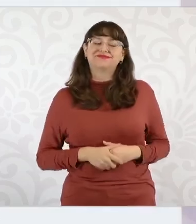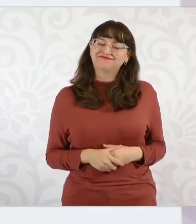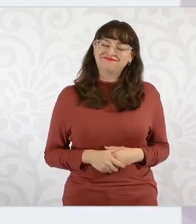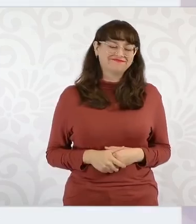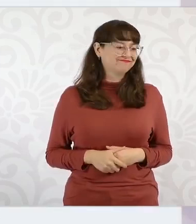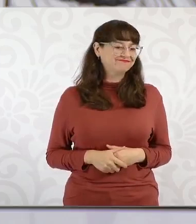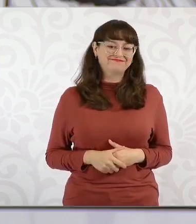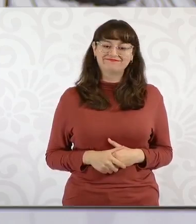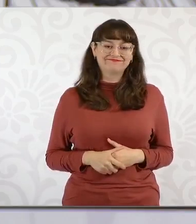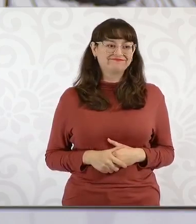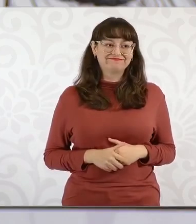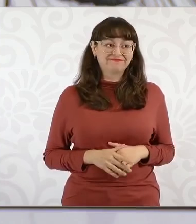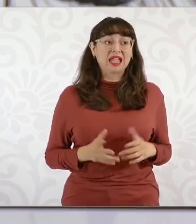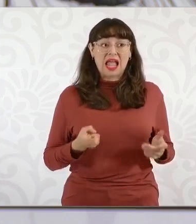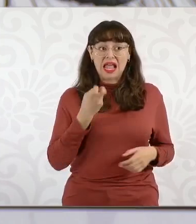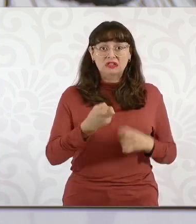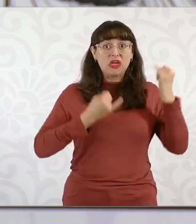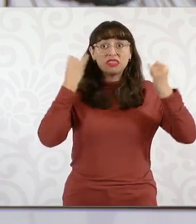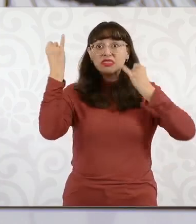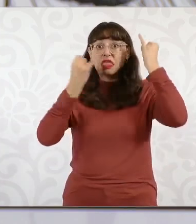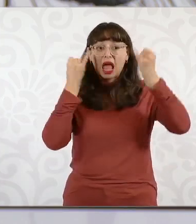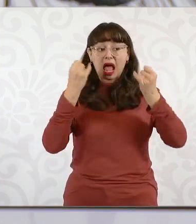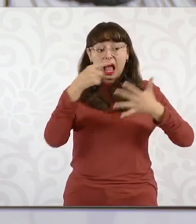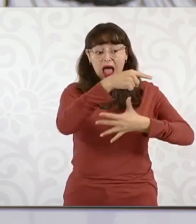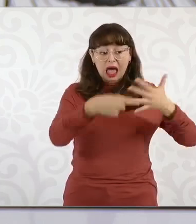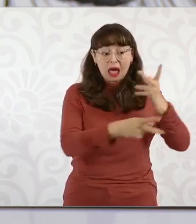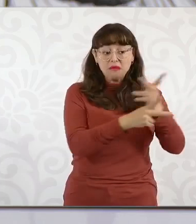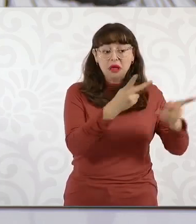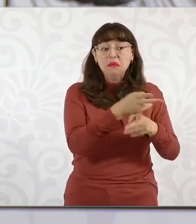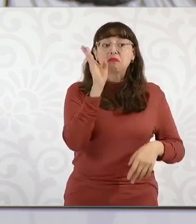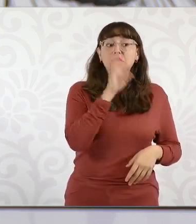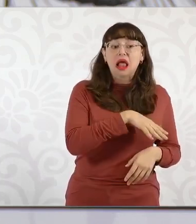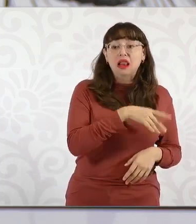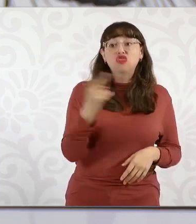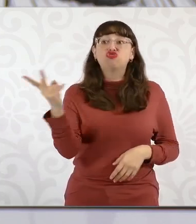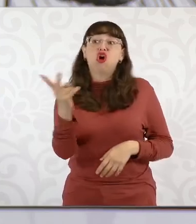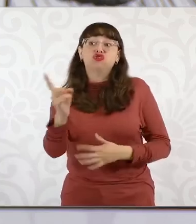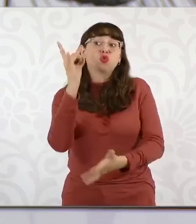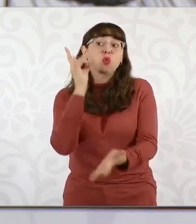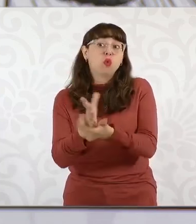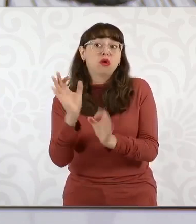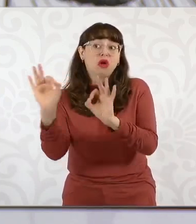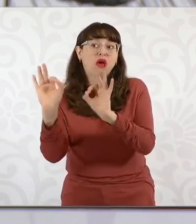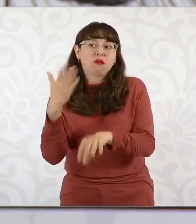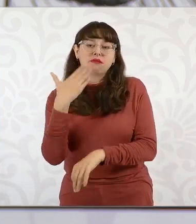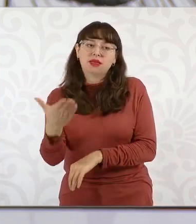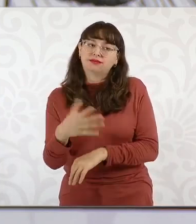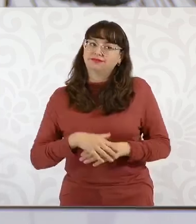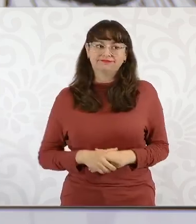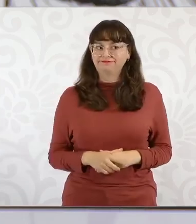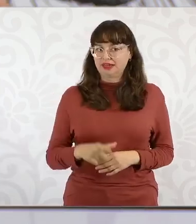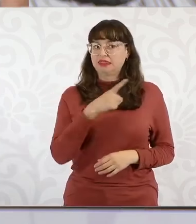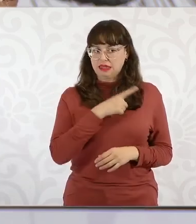las preparatorias son buenas, todas, y darles esa calidad. Entonces lo que hicimos fue vincular a todas las